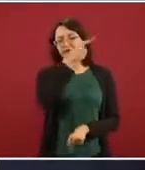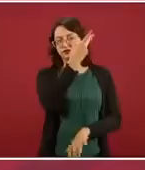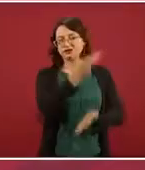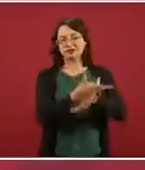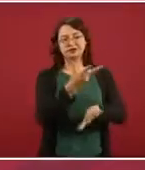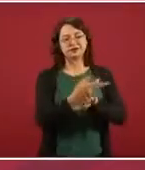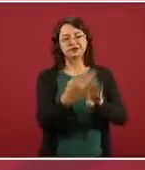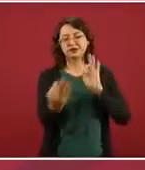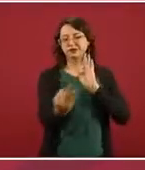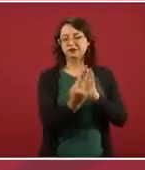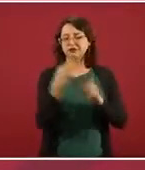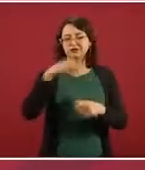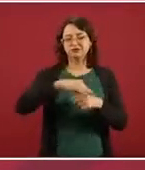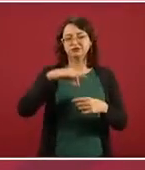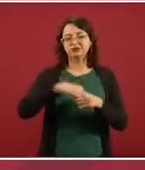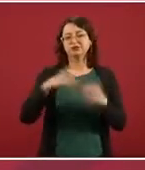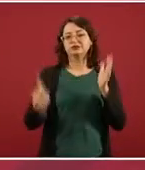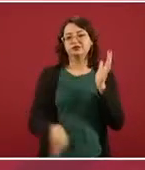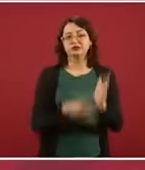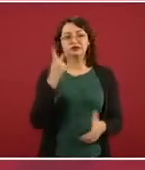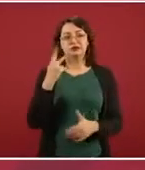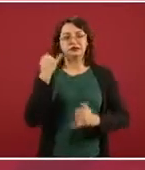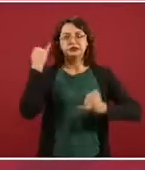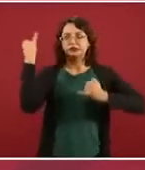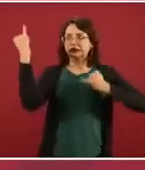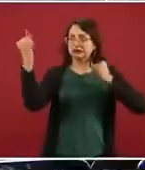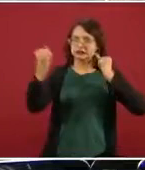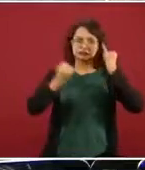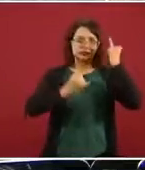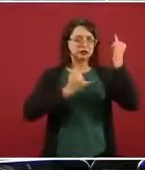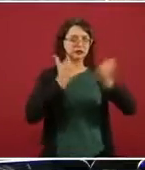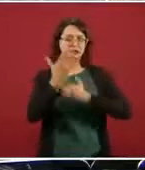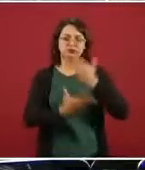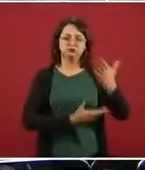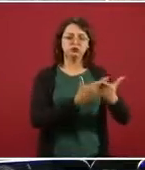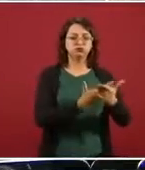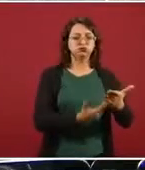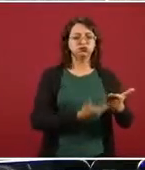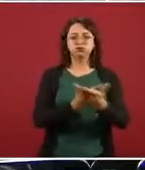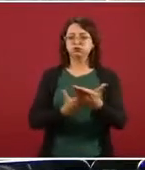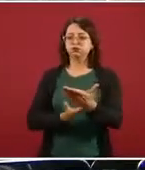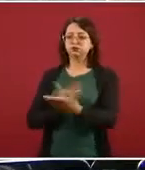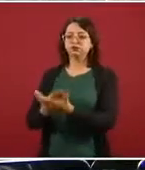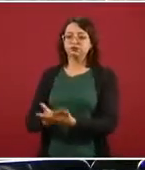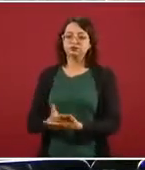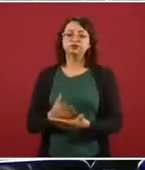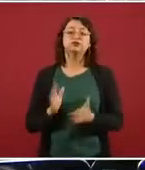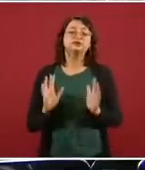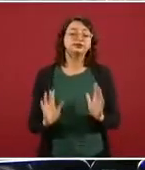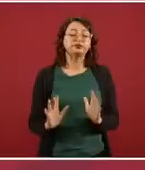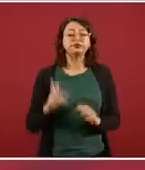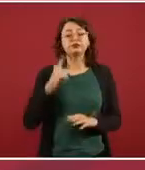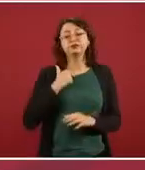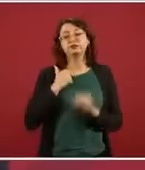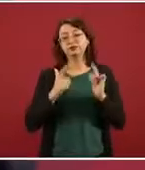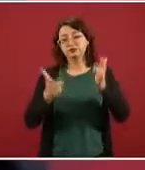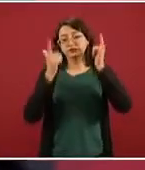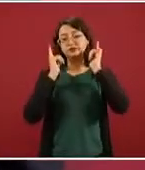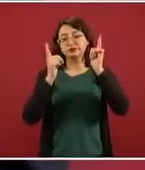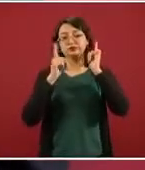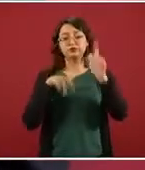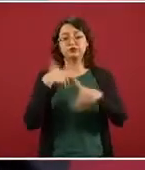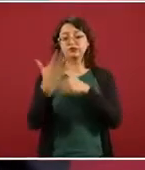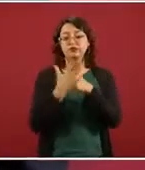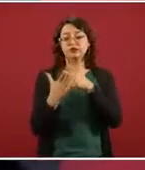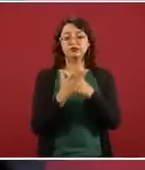Unidos, pues se están planteando estos asuntos, estos temas. Yo espero que se resuelvan y